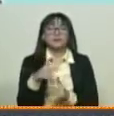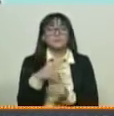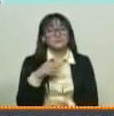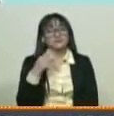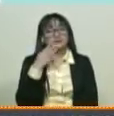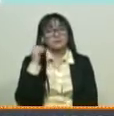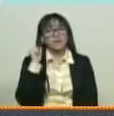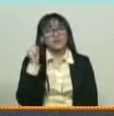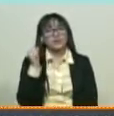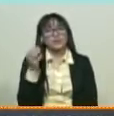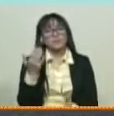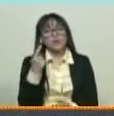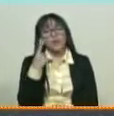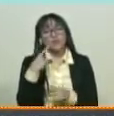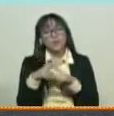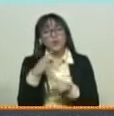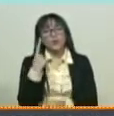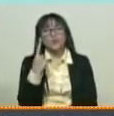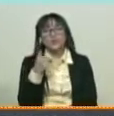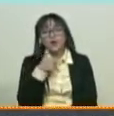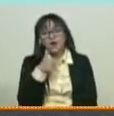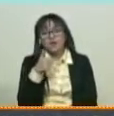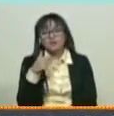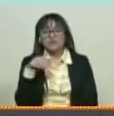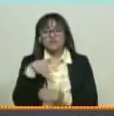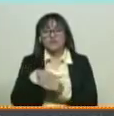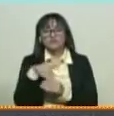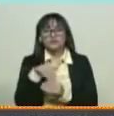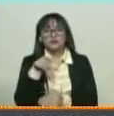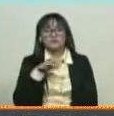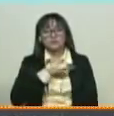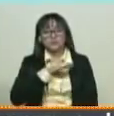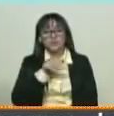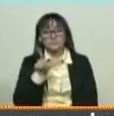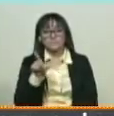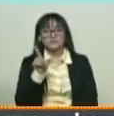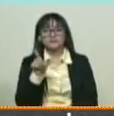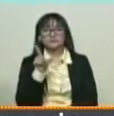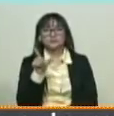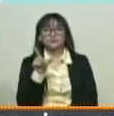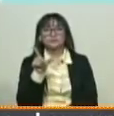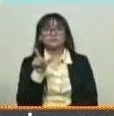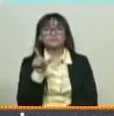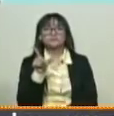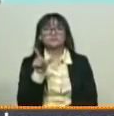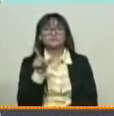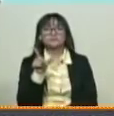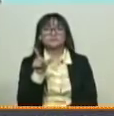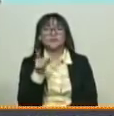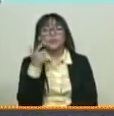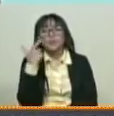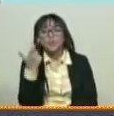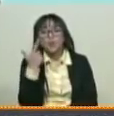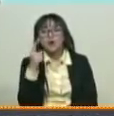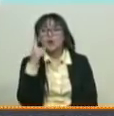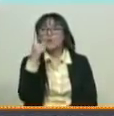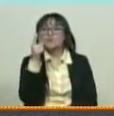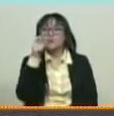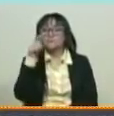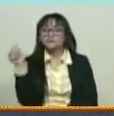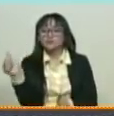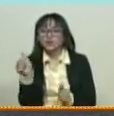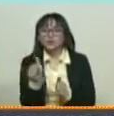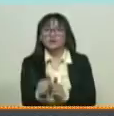Nicolás Maduro ordenó el uno por uno. Cada votante del Partido Socialista Unido de Venezuela que busque y lleve al centro de